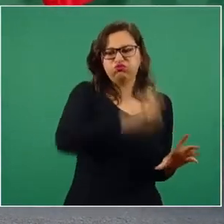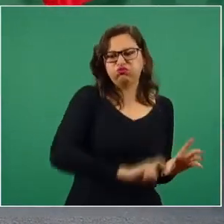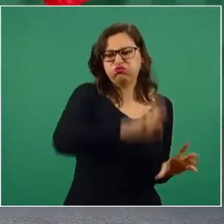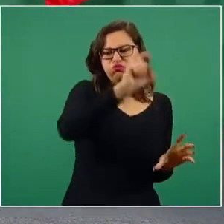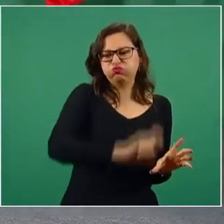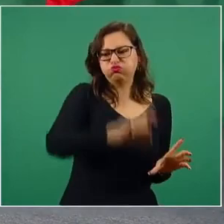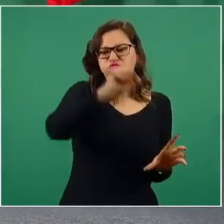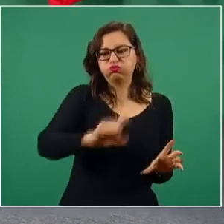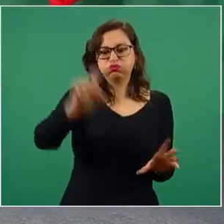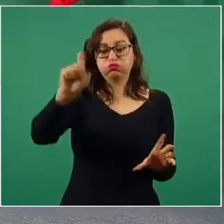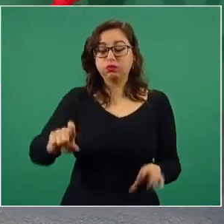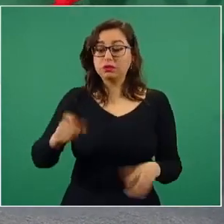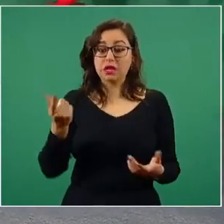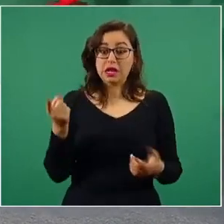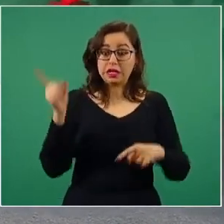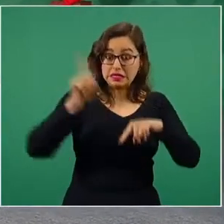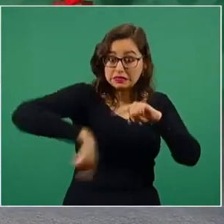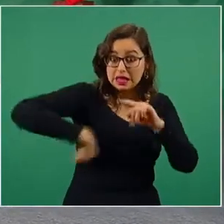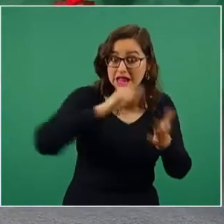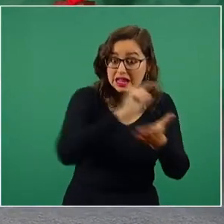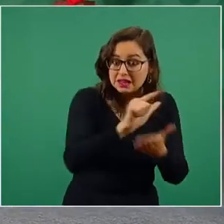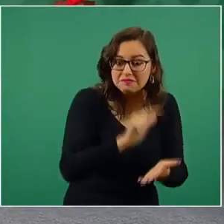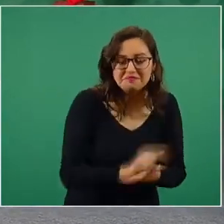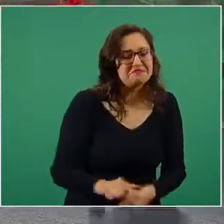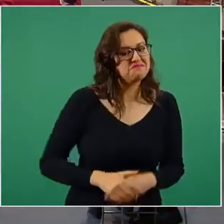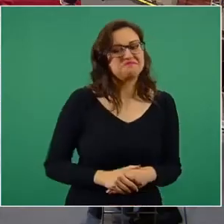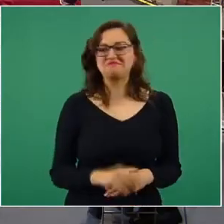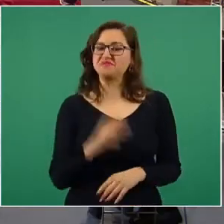Hay que esperar a que autoricen